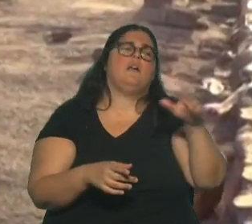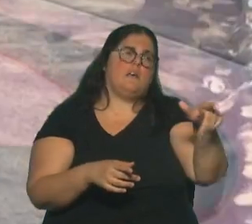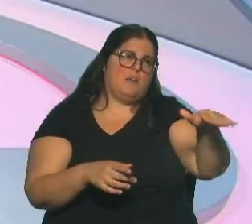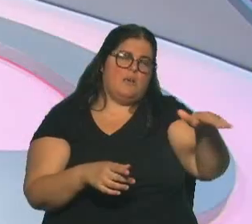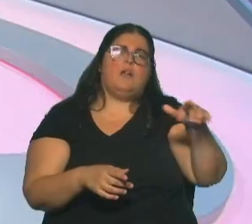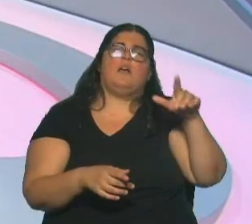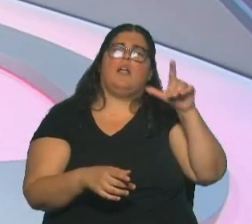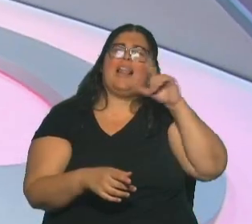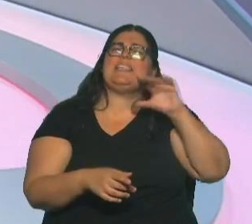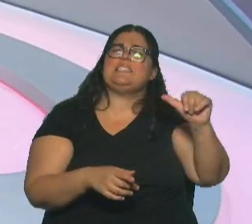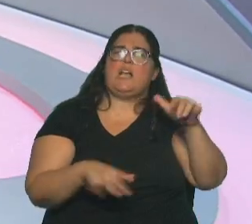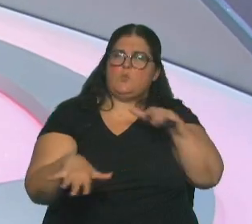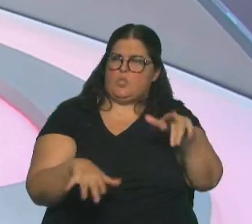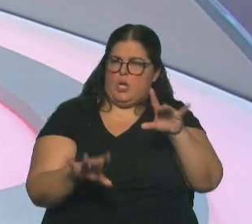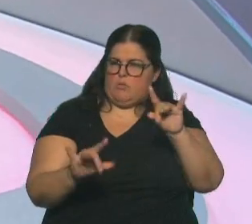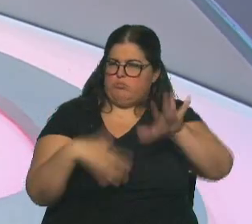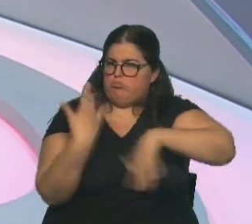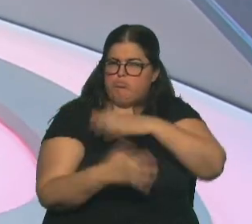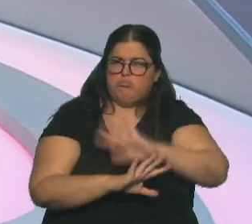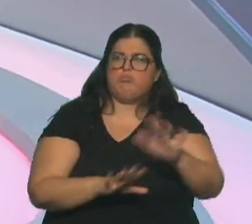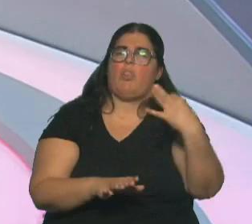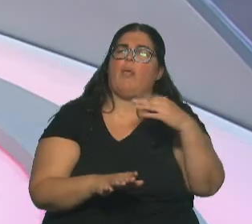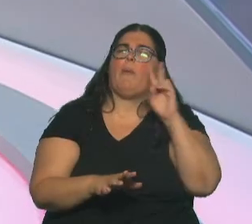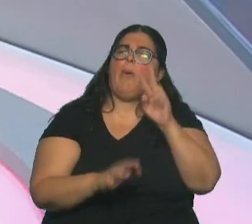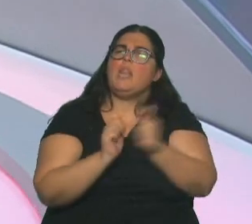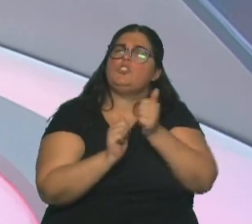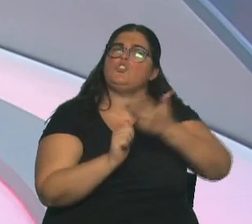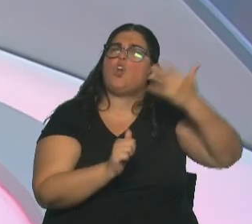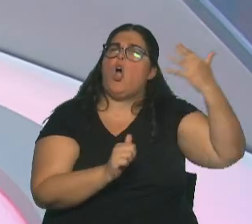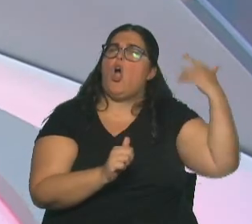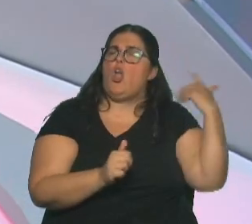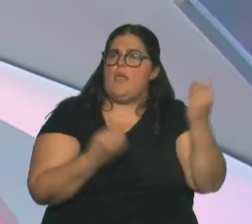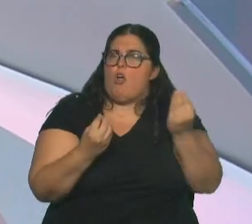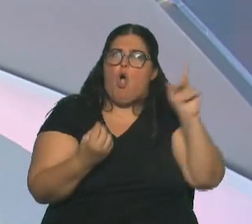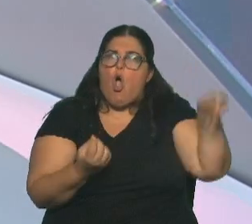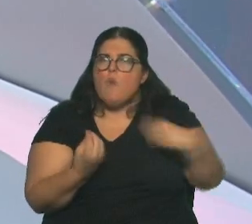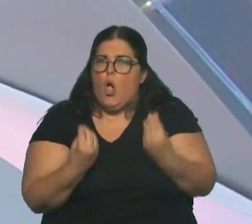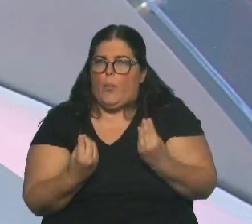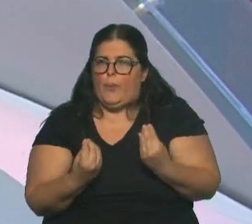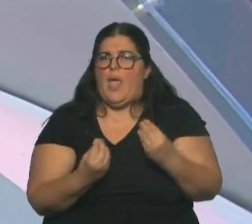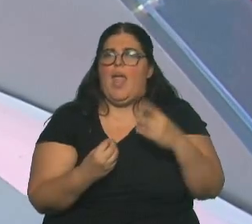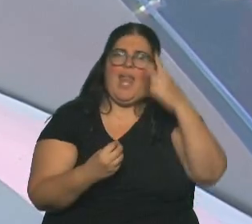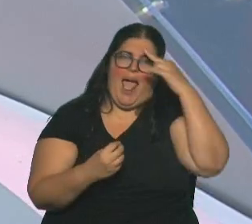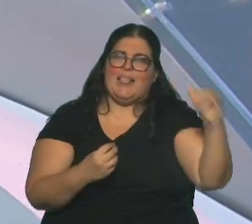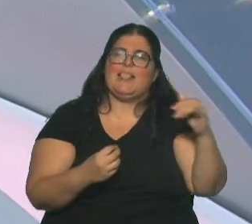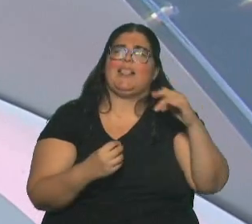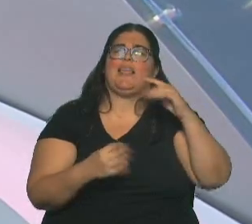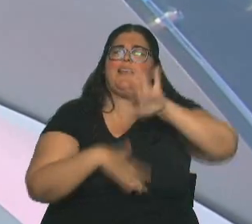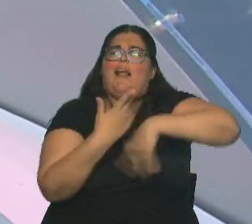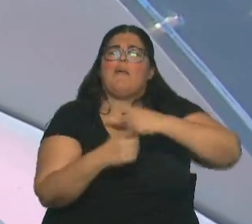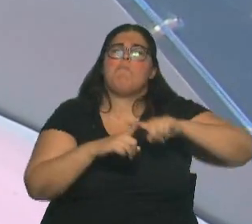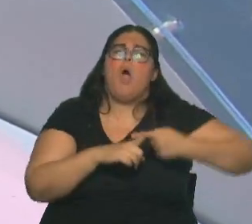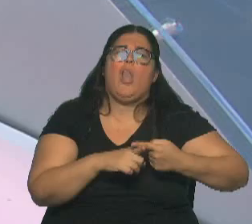Para entender el presente un poco hay que empezar a revisar el pasado, una historia de crisis